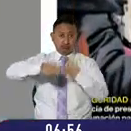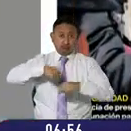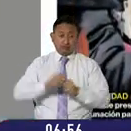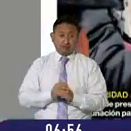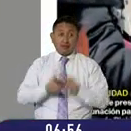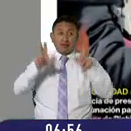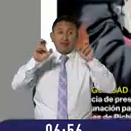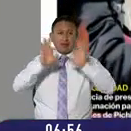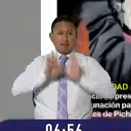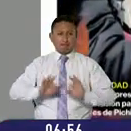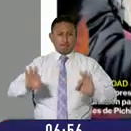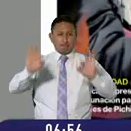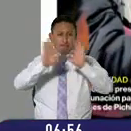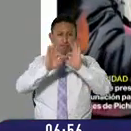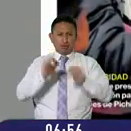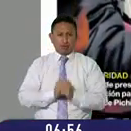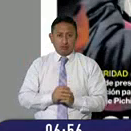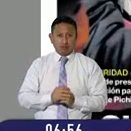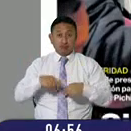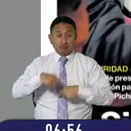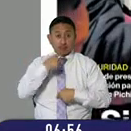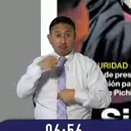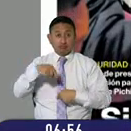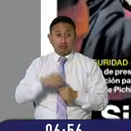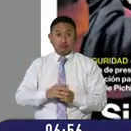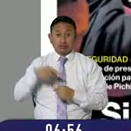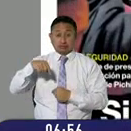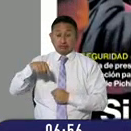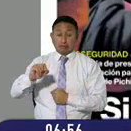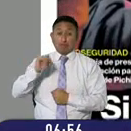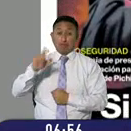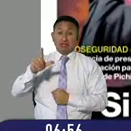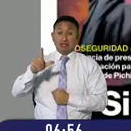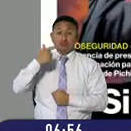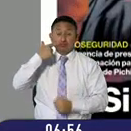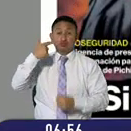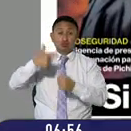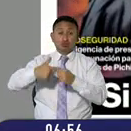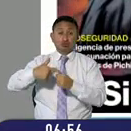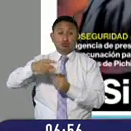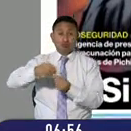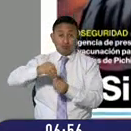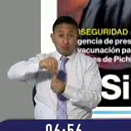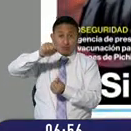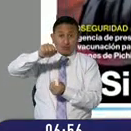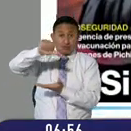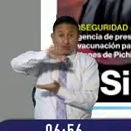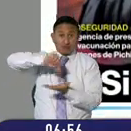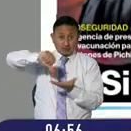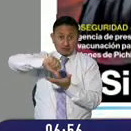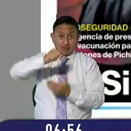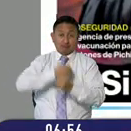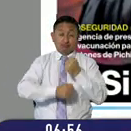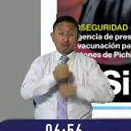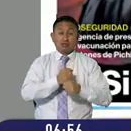interesantes. Pues dice lo que más subió de precio: combustibles, harinas y aceites. Esto en el 2021, ¿no? La inflación fue